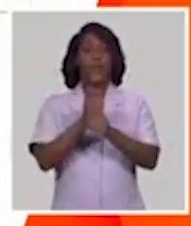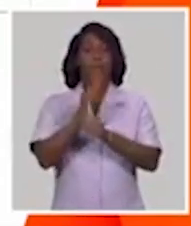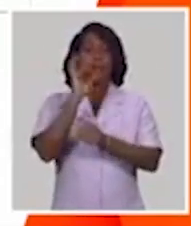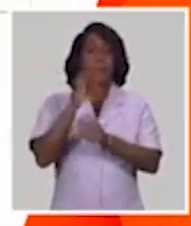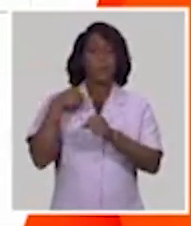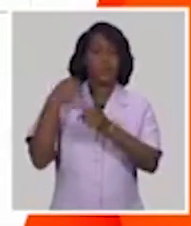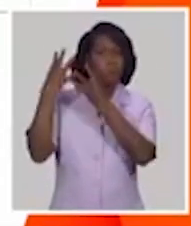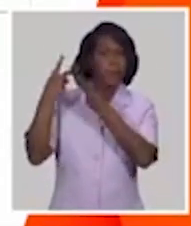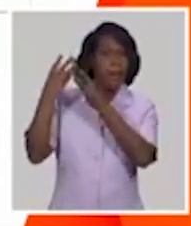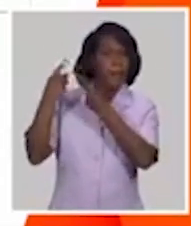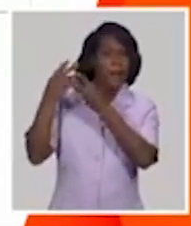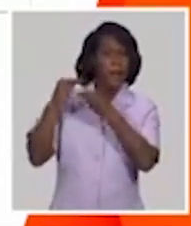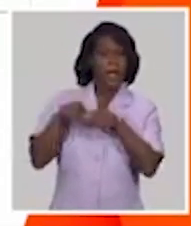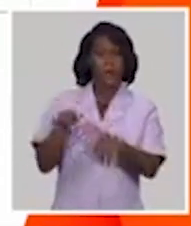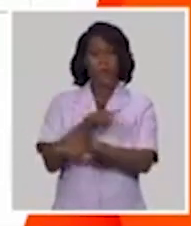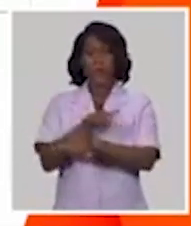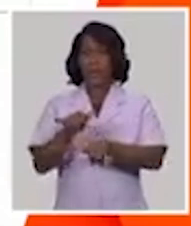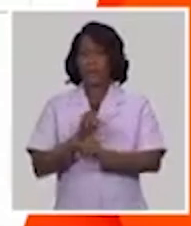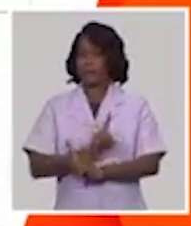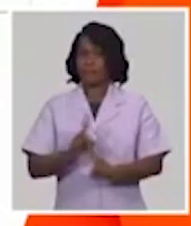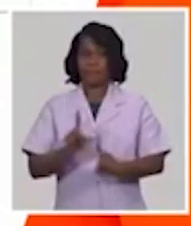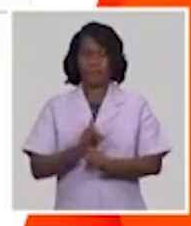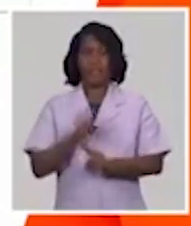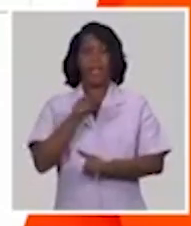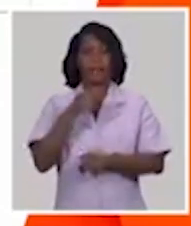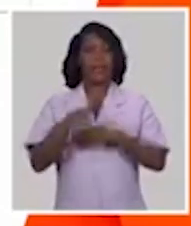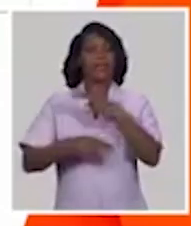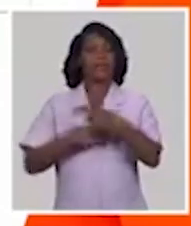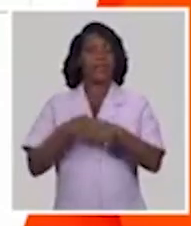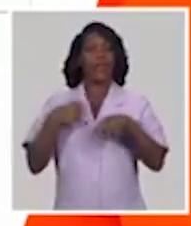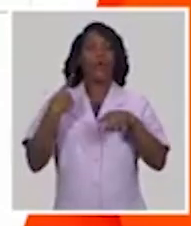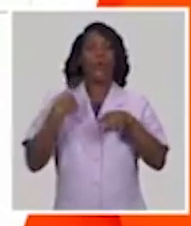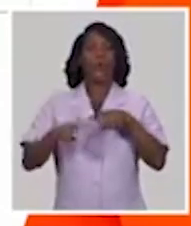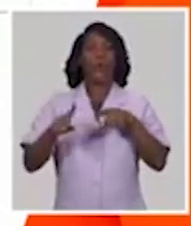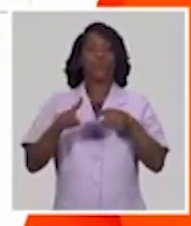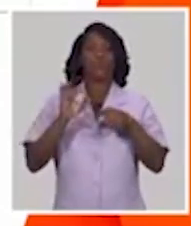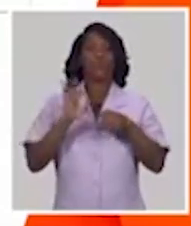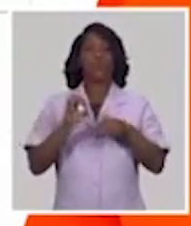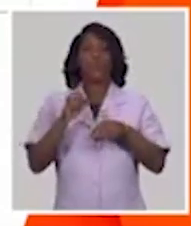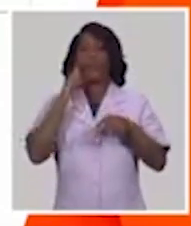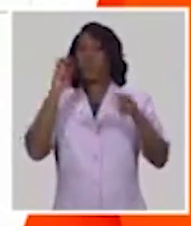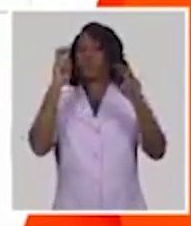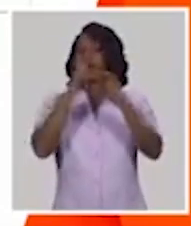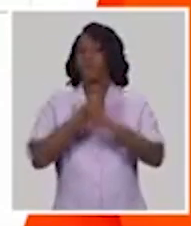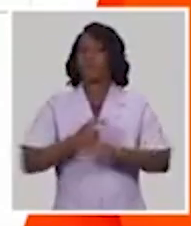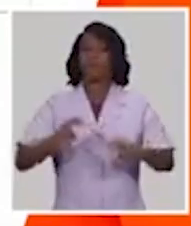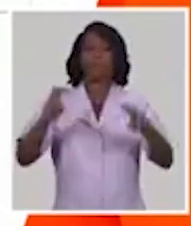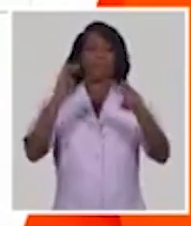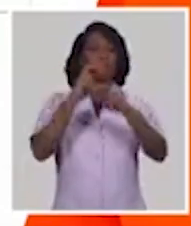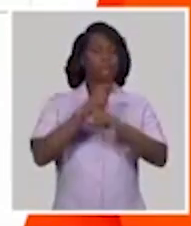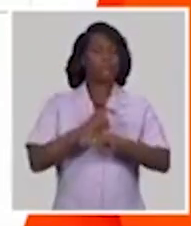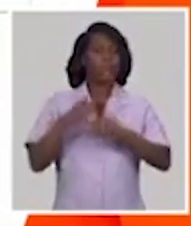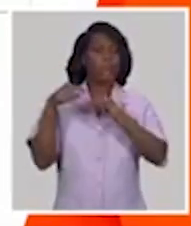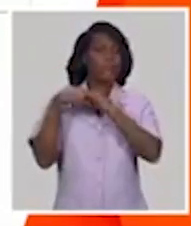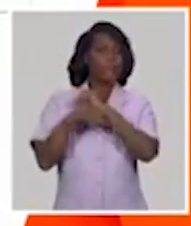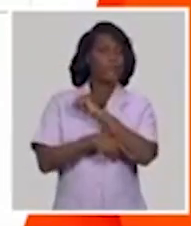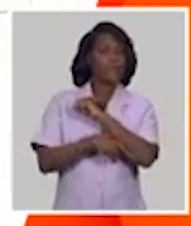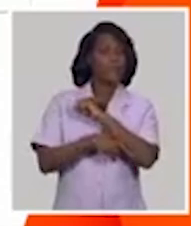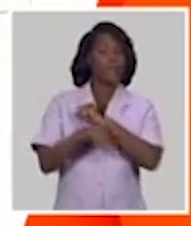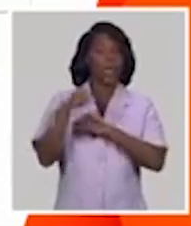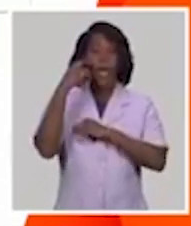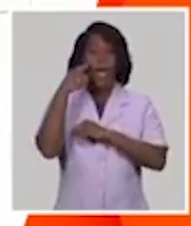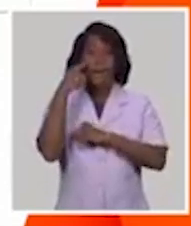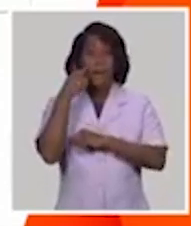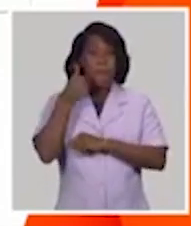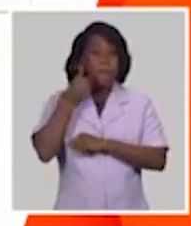de trabajo a distancia, ahí se relaciona. Hay que hacer un análisis entidad por entidad, centro por centro y evaluar qué